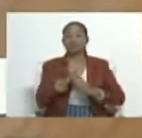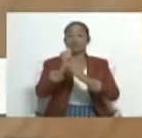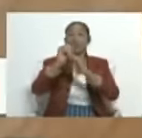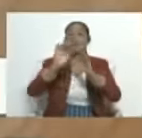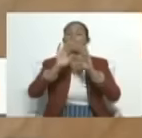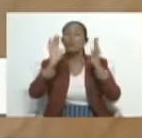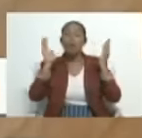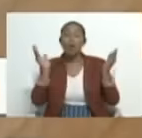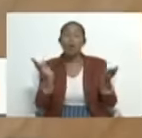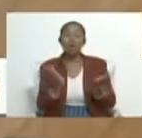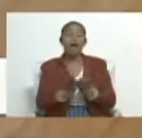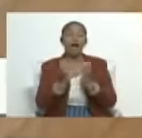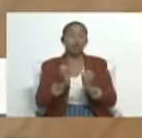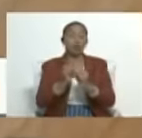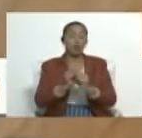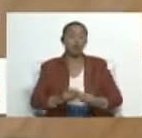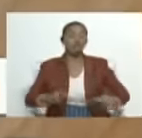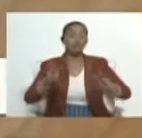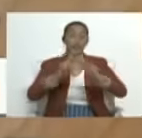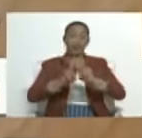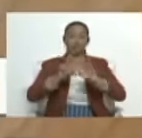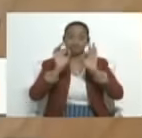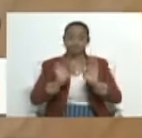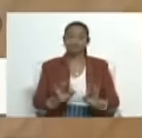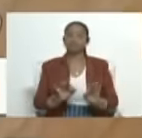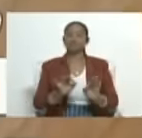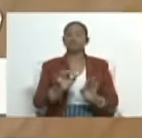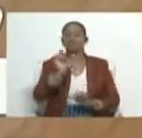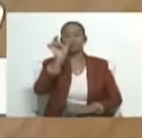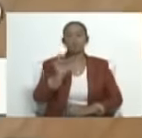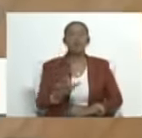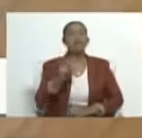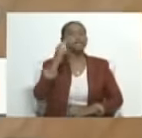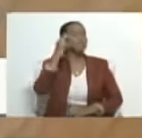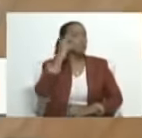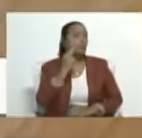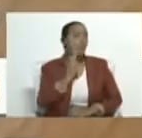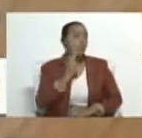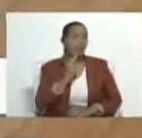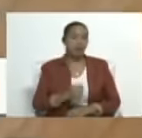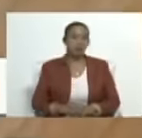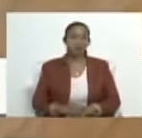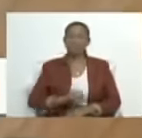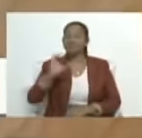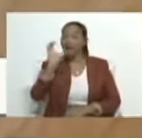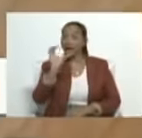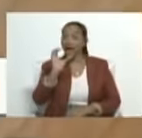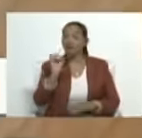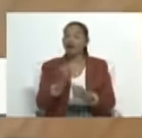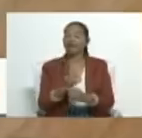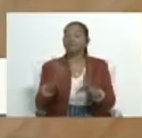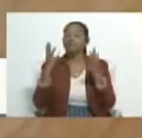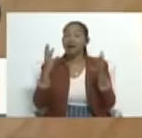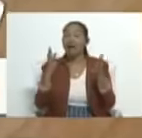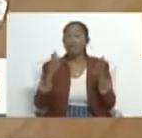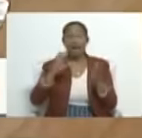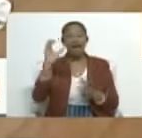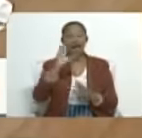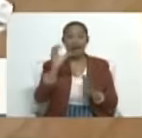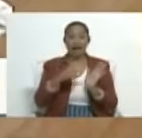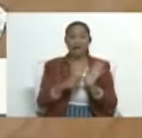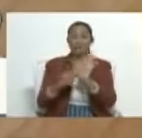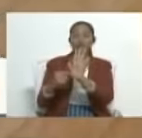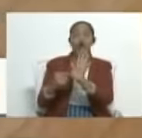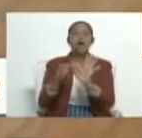universal, así reconocido, padre de la patria, Simón Bolívar. Caracas la Grande, la que dio el ejemplo, y